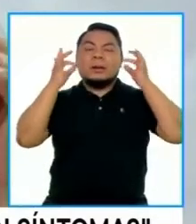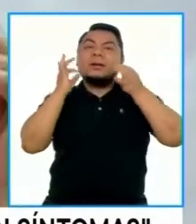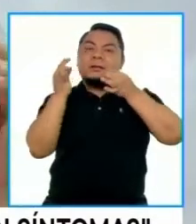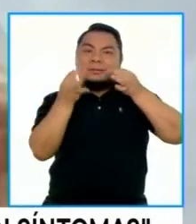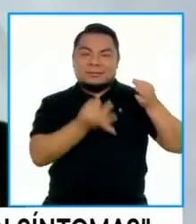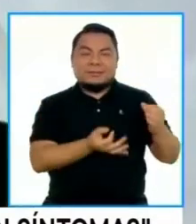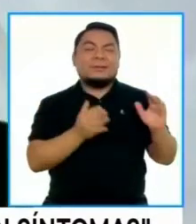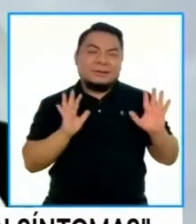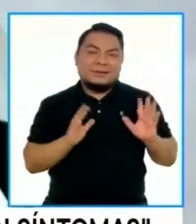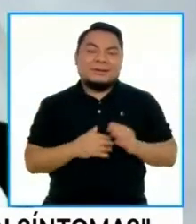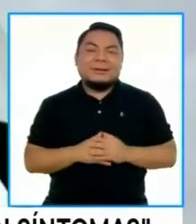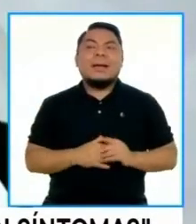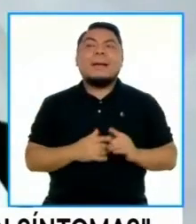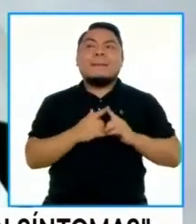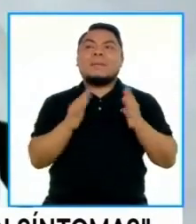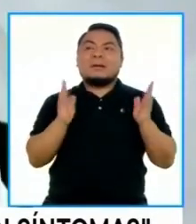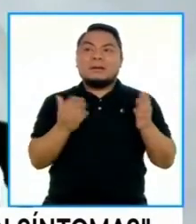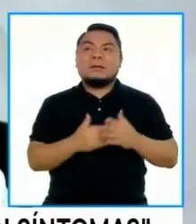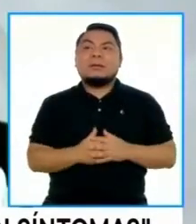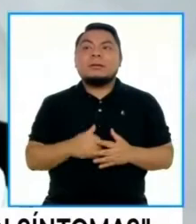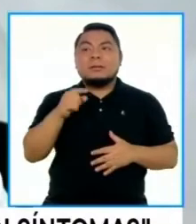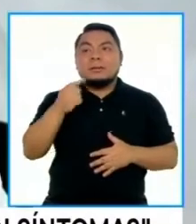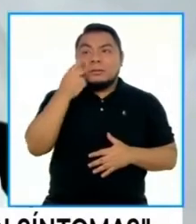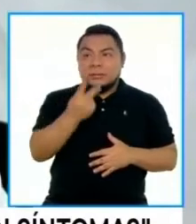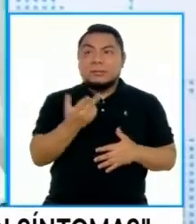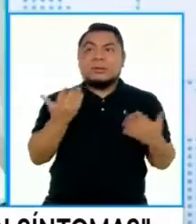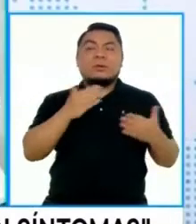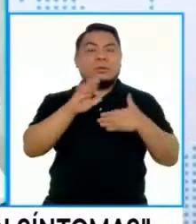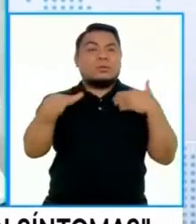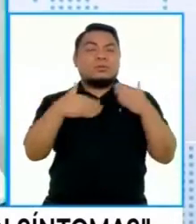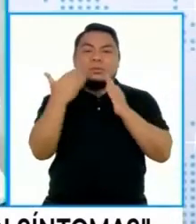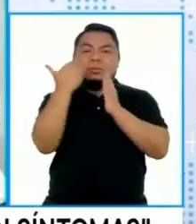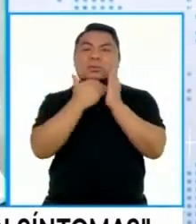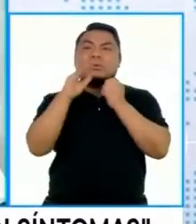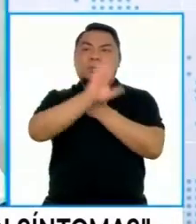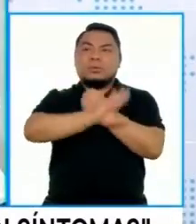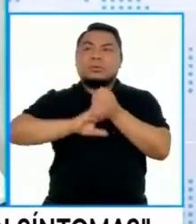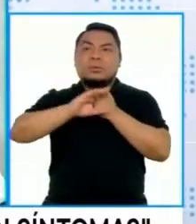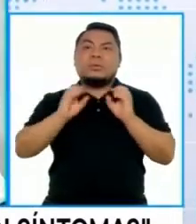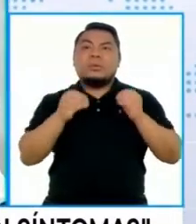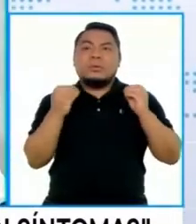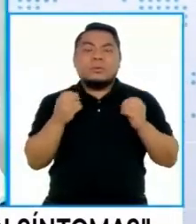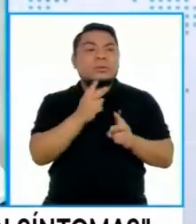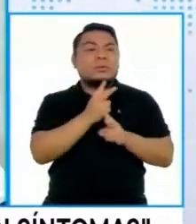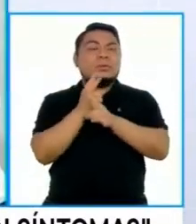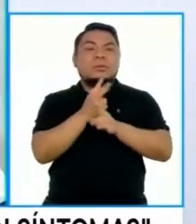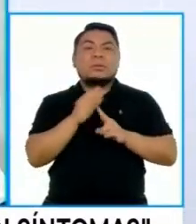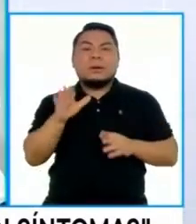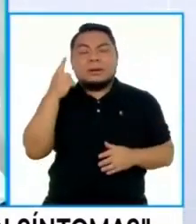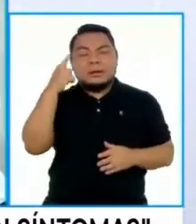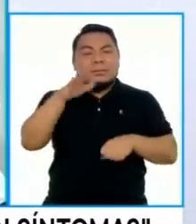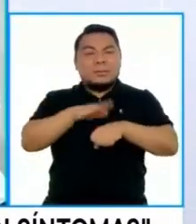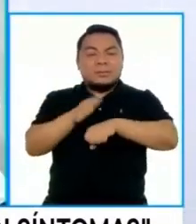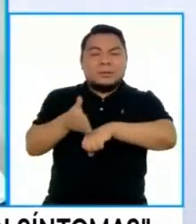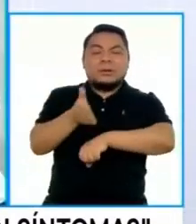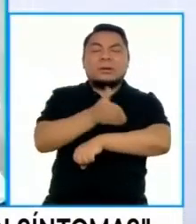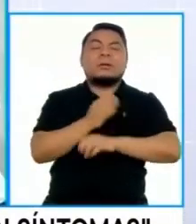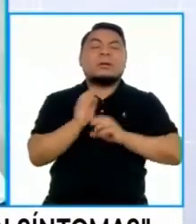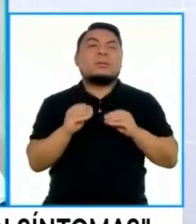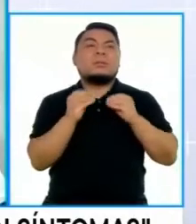claro. Entonces, para que vean que tomamos todas las precauciones, hay que prevenir